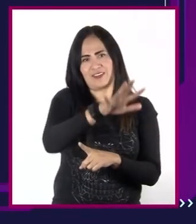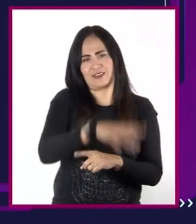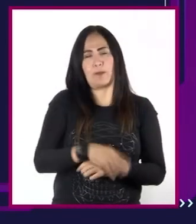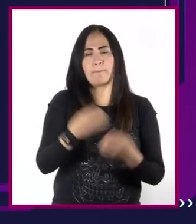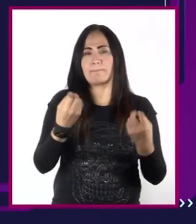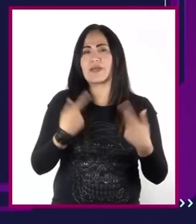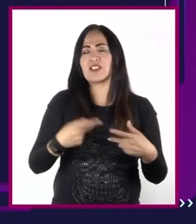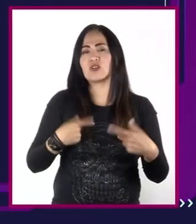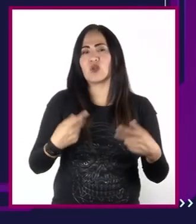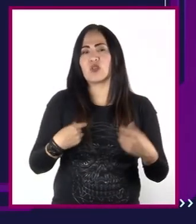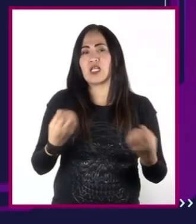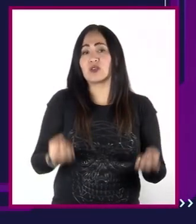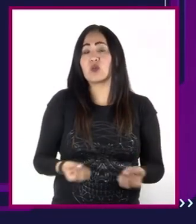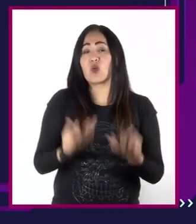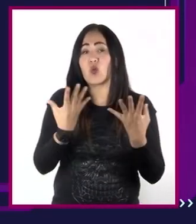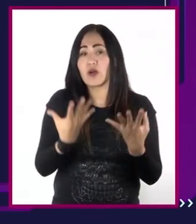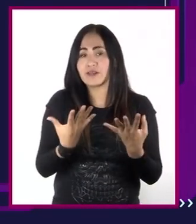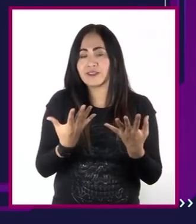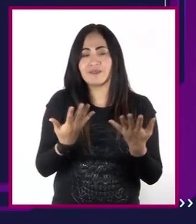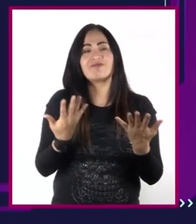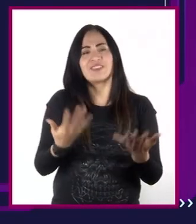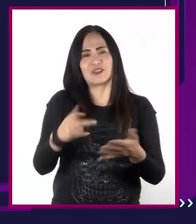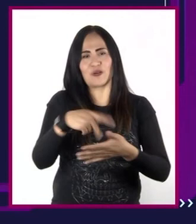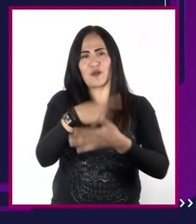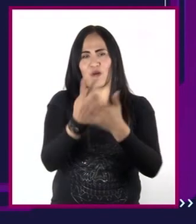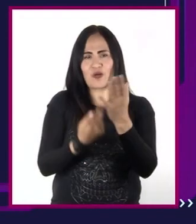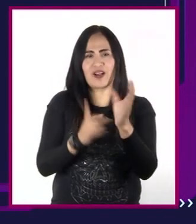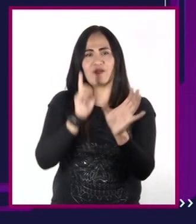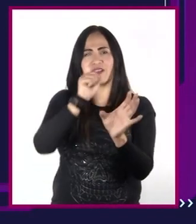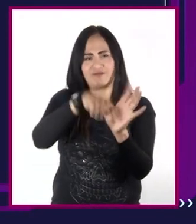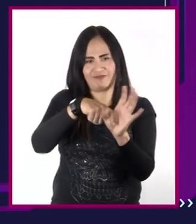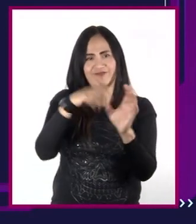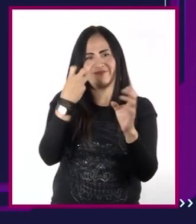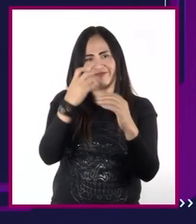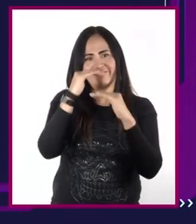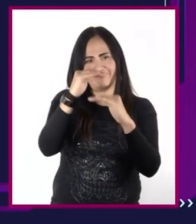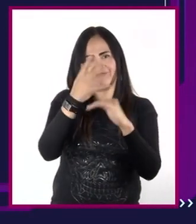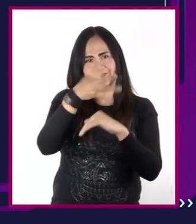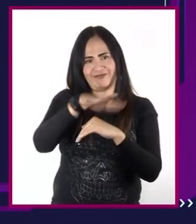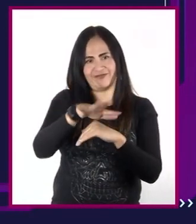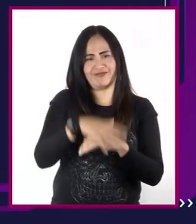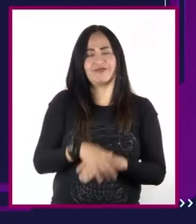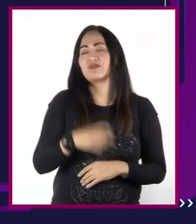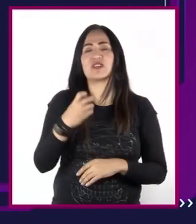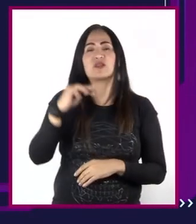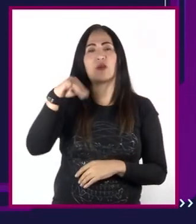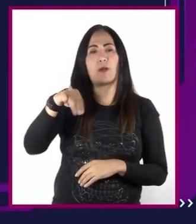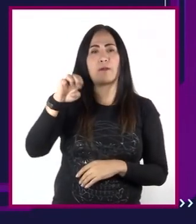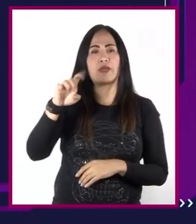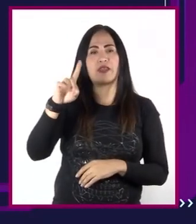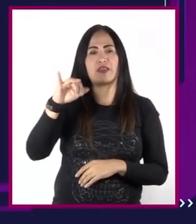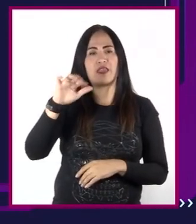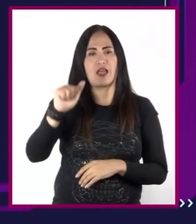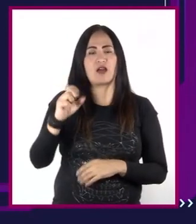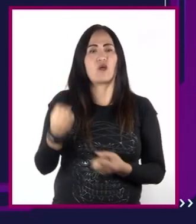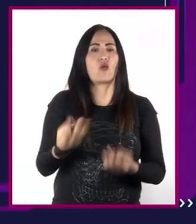la cantidad total de pacientes que tiene el programa de nutrición. Por lo tanto, la media aritmética es igual